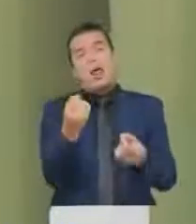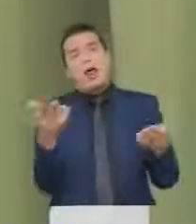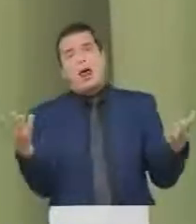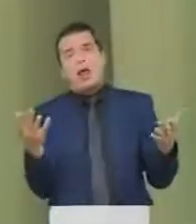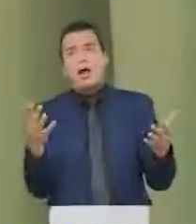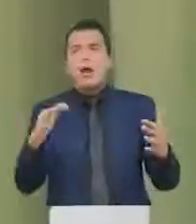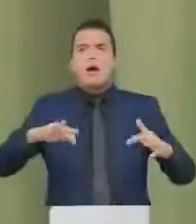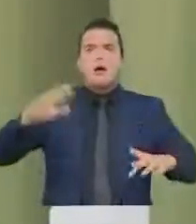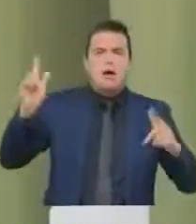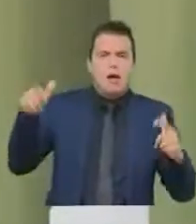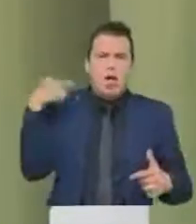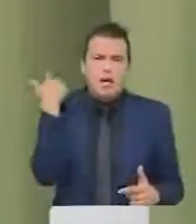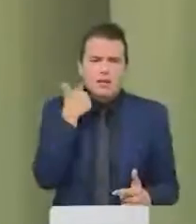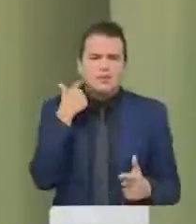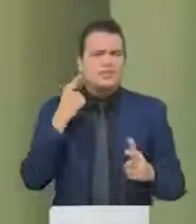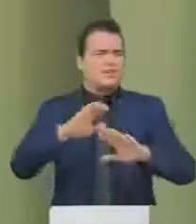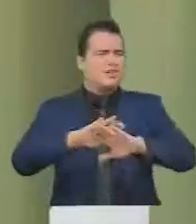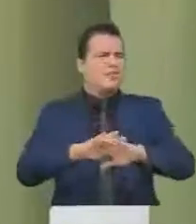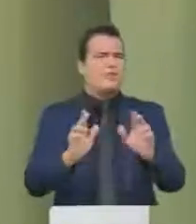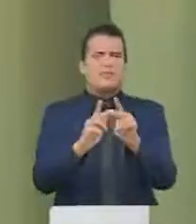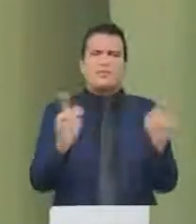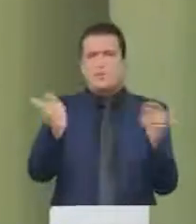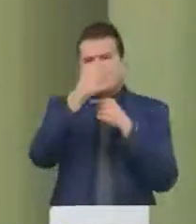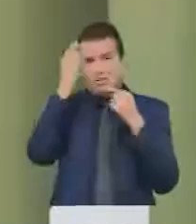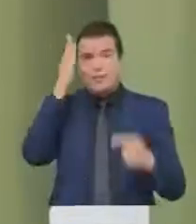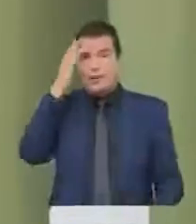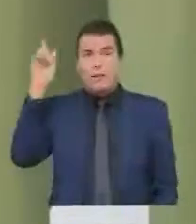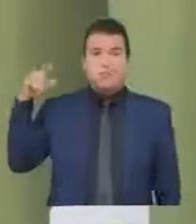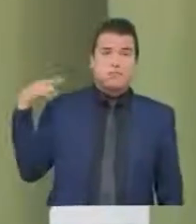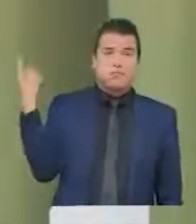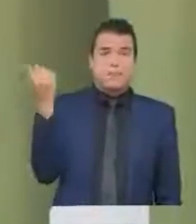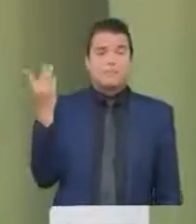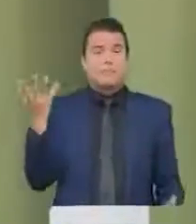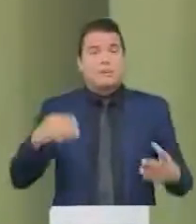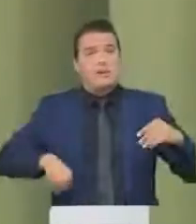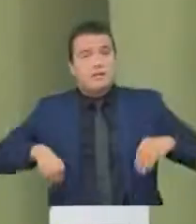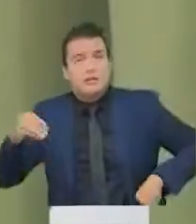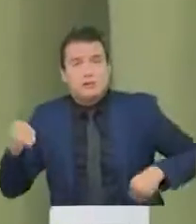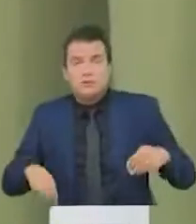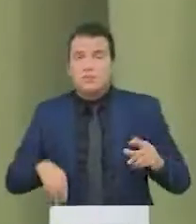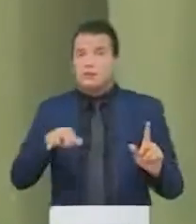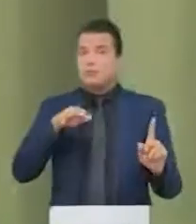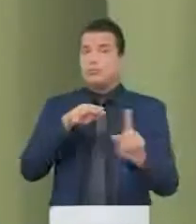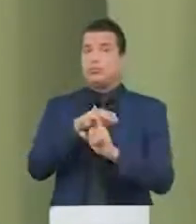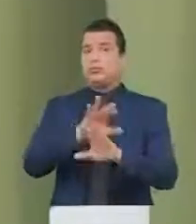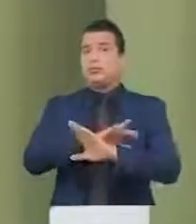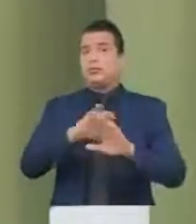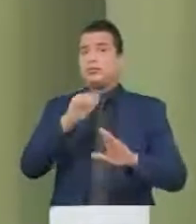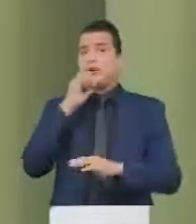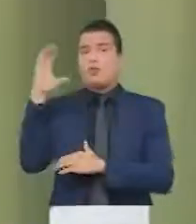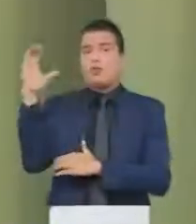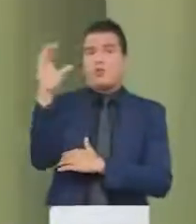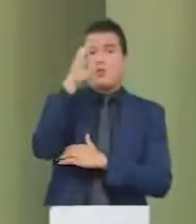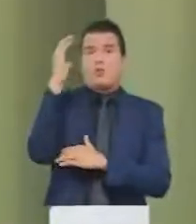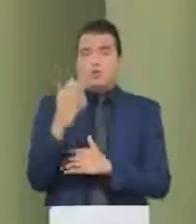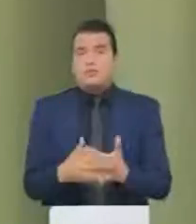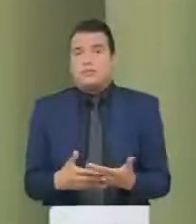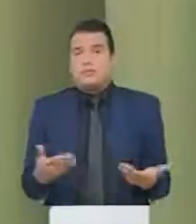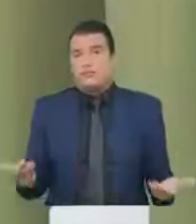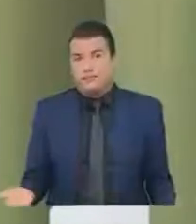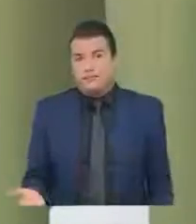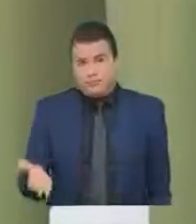de que nos roben uno la corrupción es un mal que se acaba en nuestro país se anda andando andando